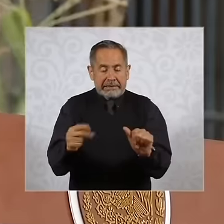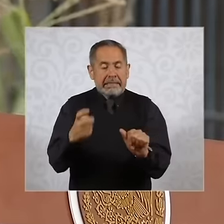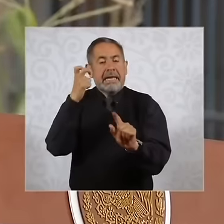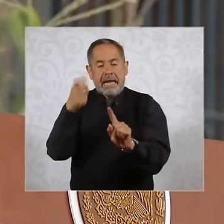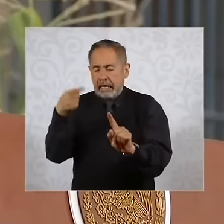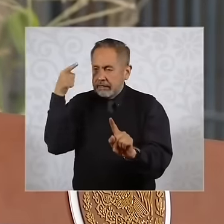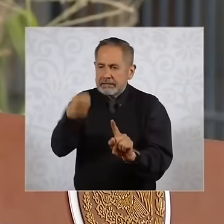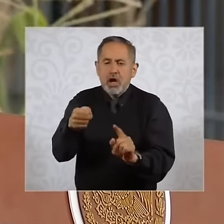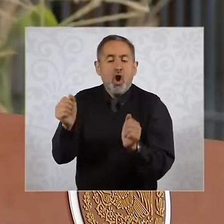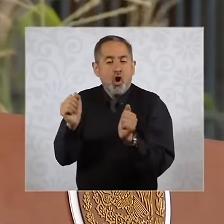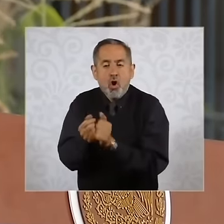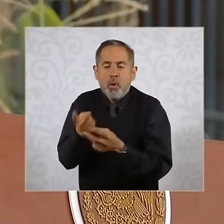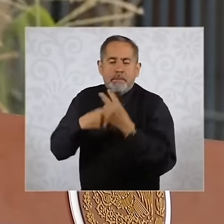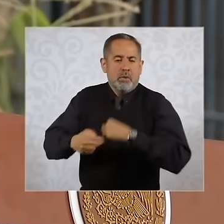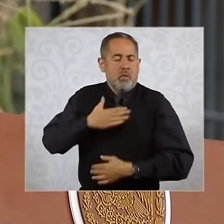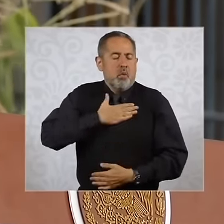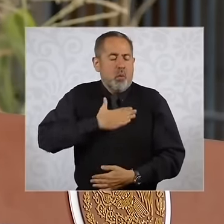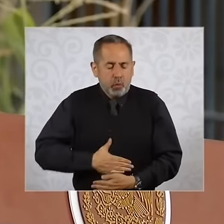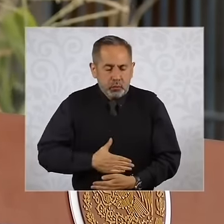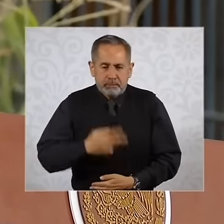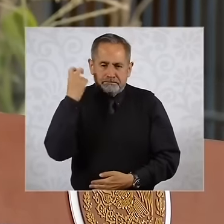la justicia.